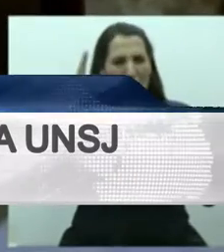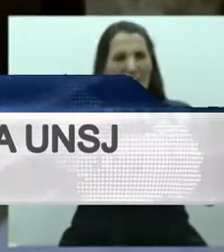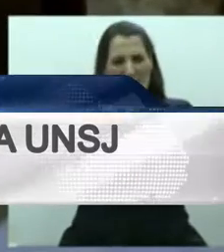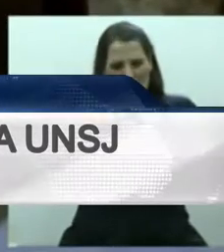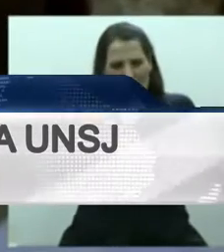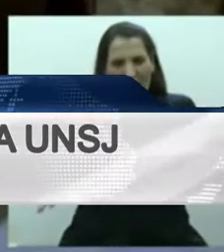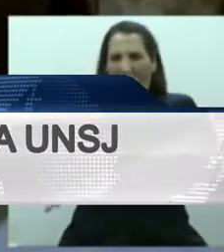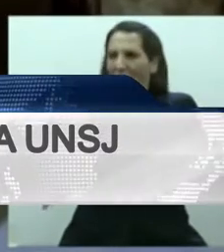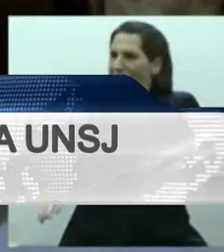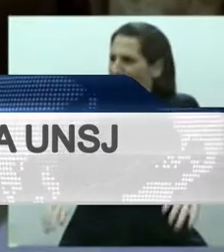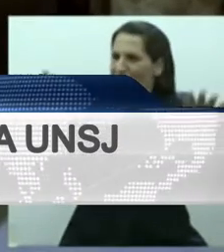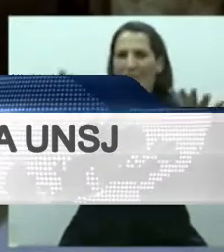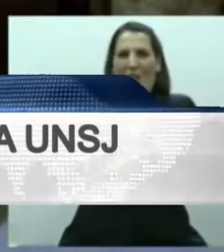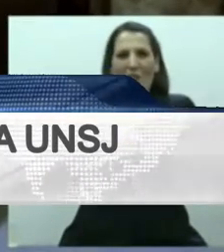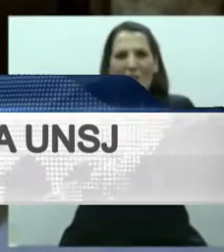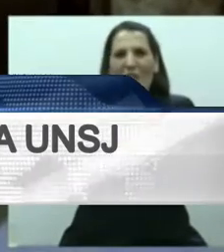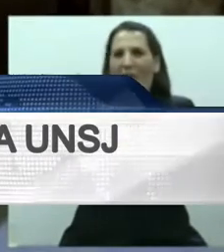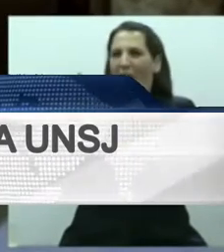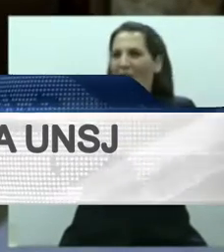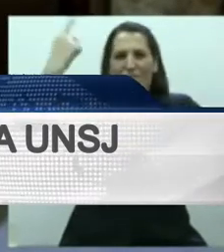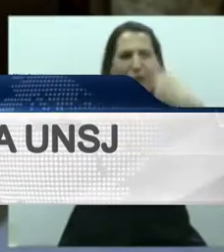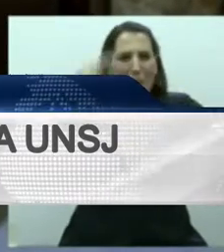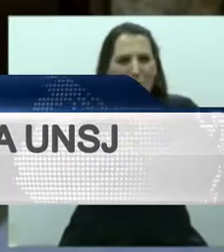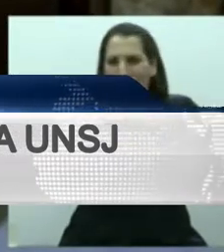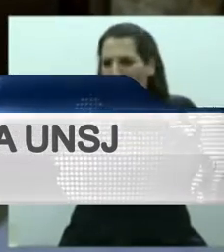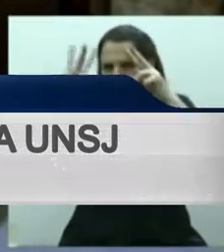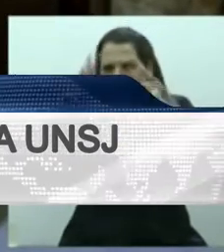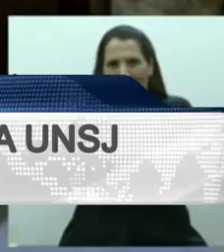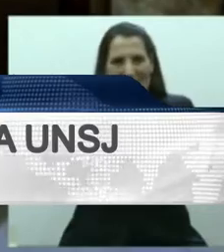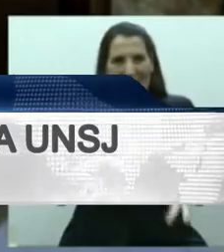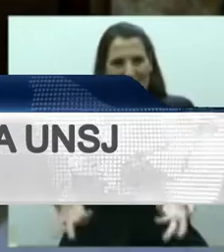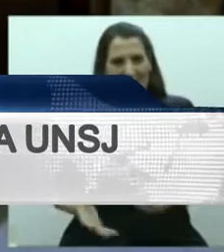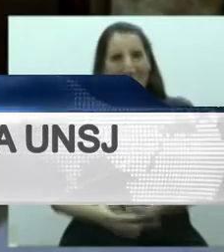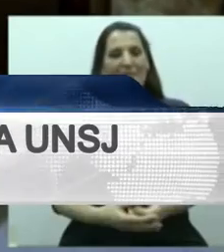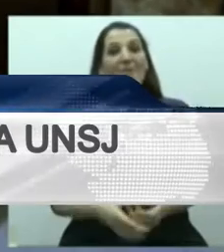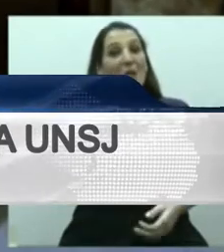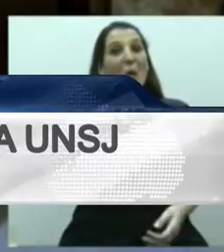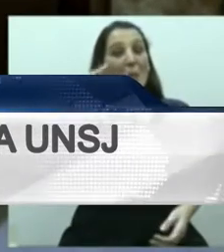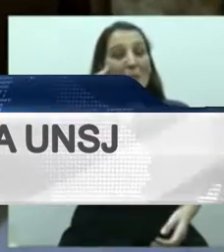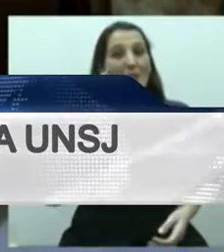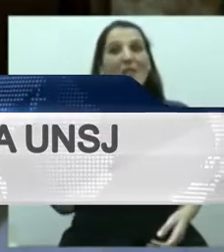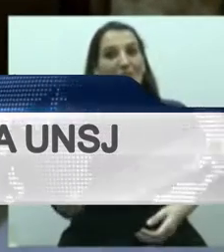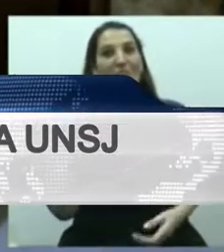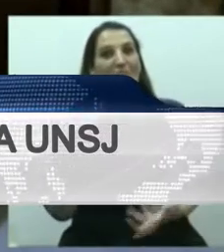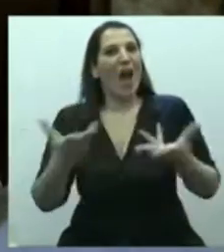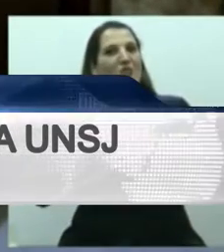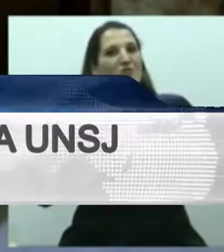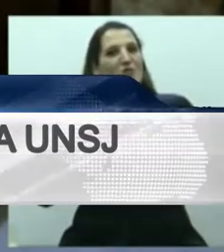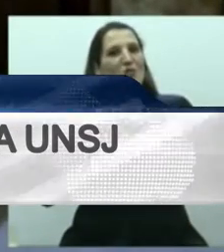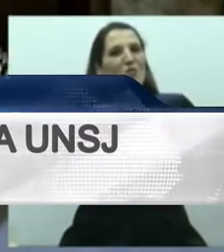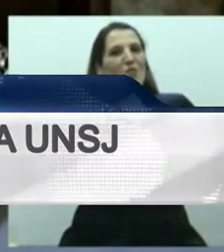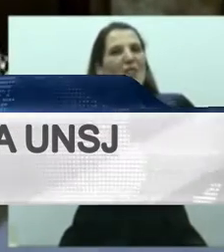veces refrescar, renovar, nuevas miradas. Y no obstante, esto se presenta una crisis institucional, un